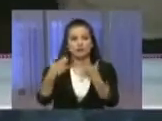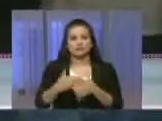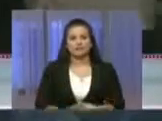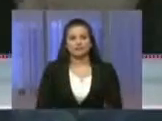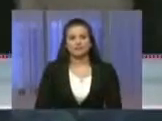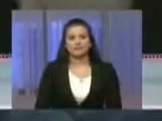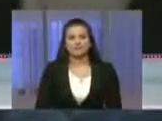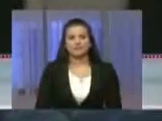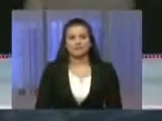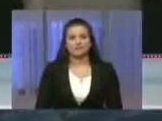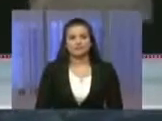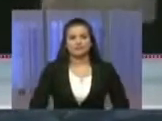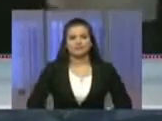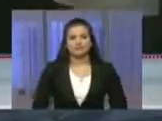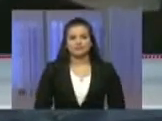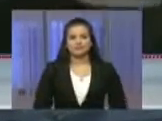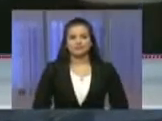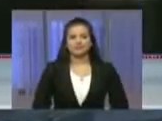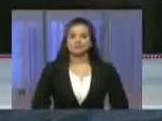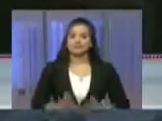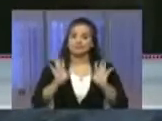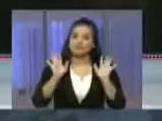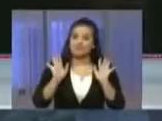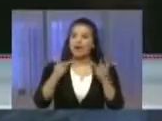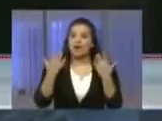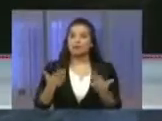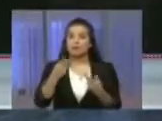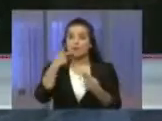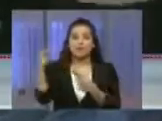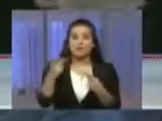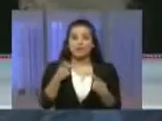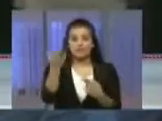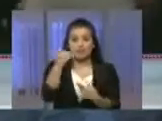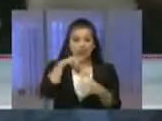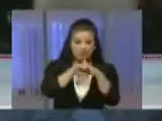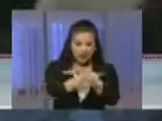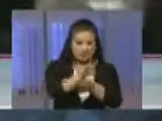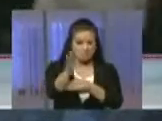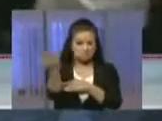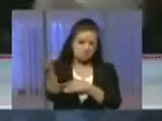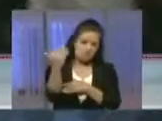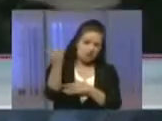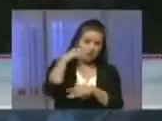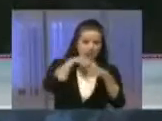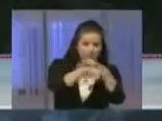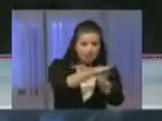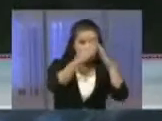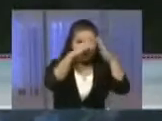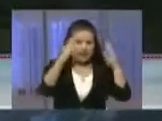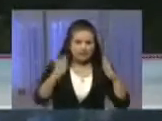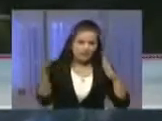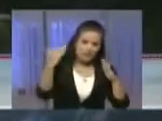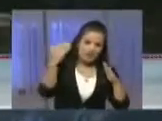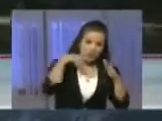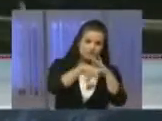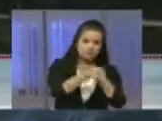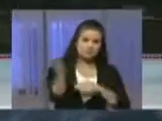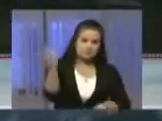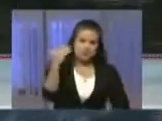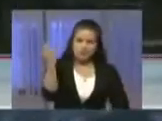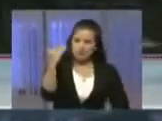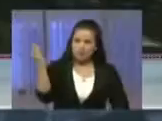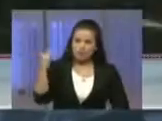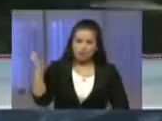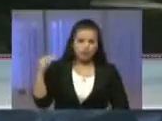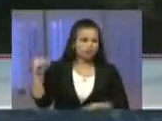gracias Bueno yo vamos a invitar al presidente a ver adentro venganse ustedes Vénganse alguien del Vénganse Vénganse Vénganse conmigo